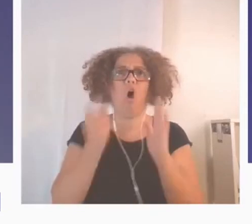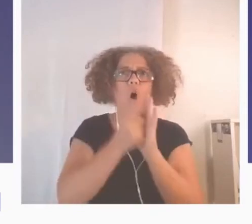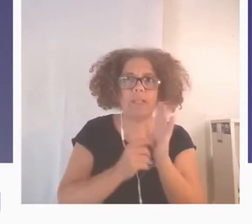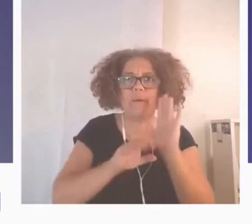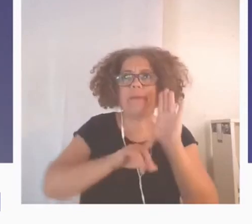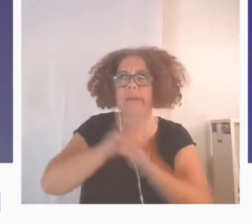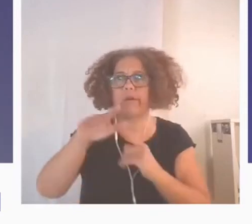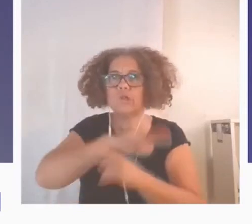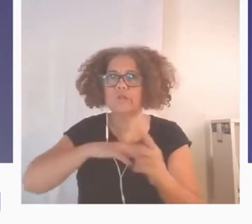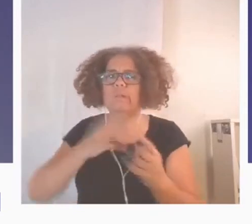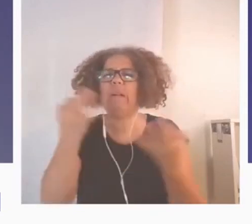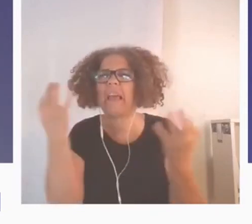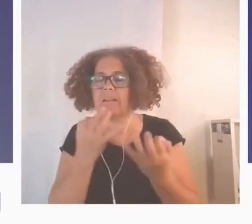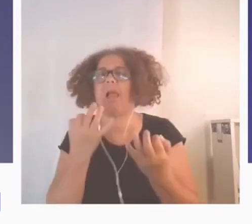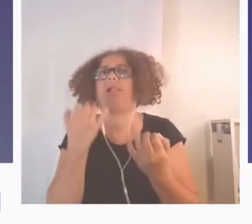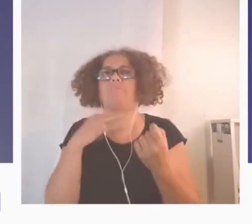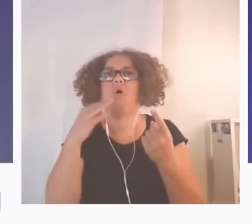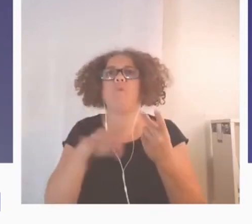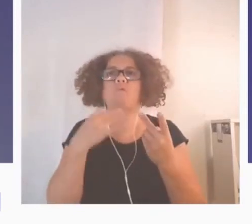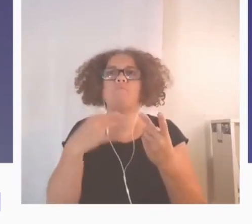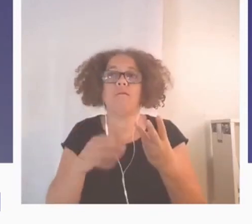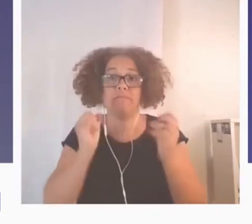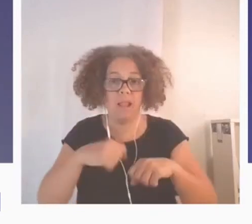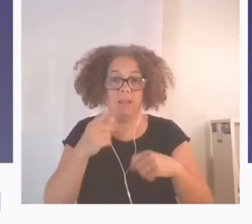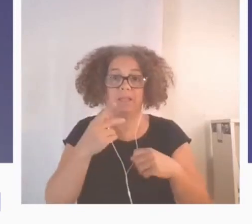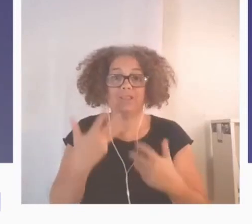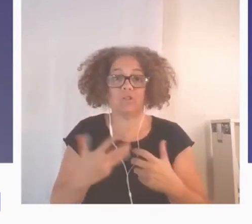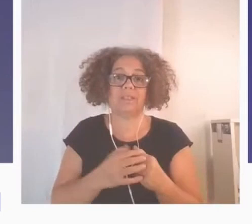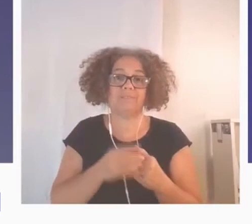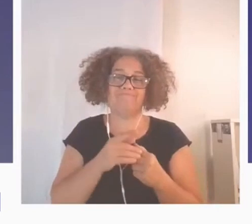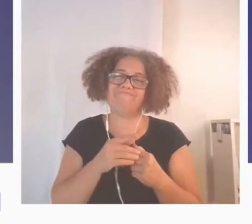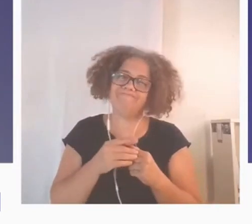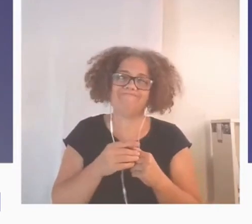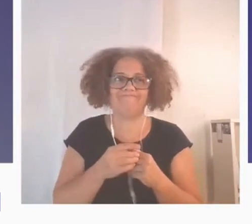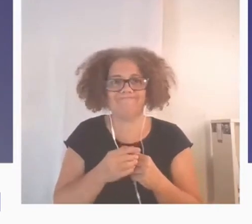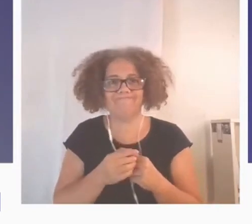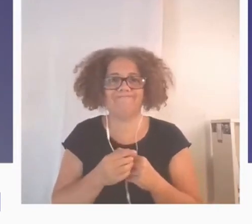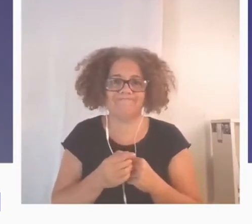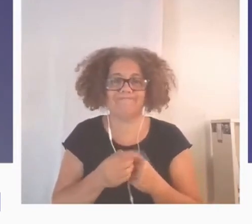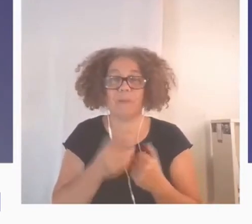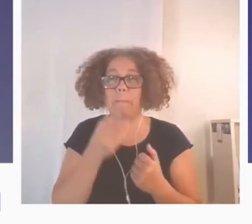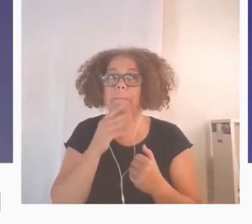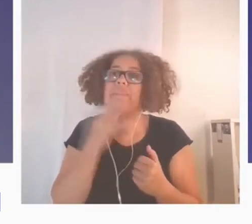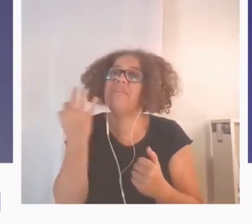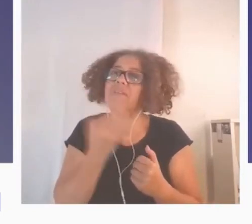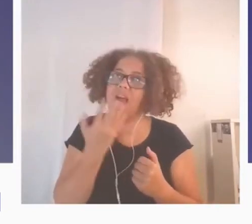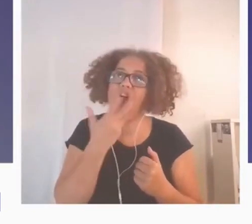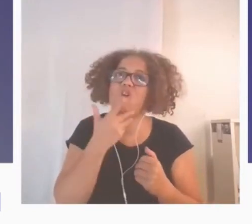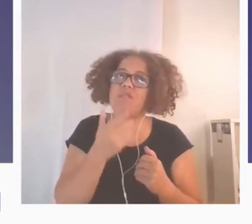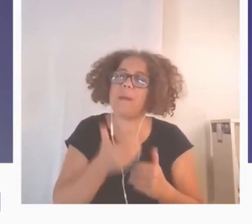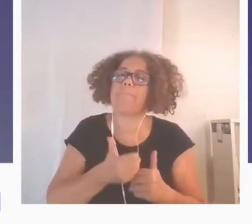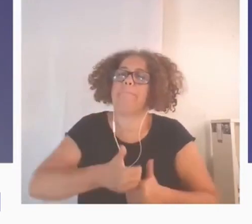acción y el grado de conocimiento, bueno, pues no sigue siendo tan alto como debería ser. Ha